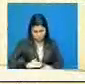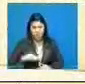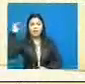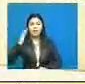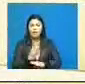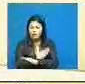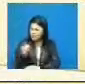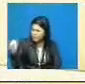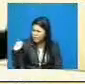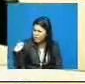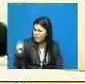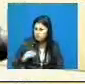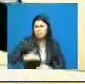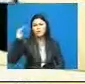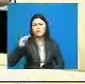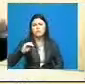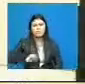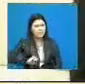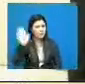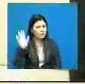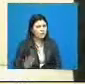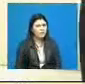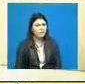nos atribuye a nosotros como una reducción